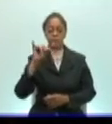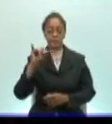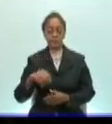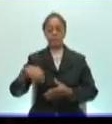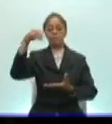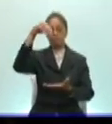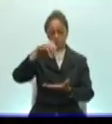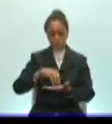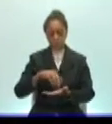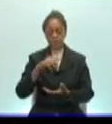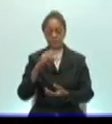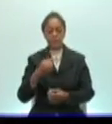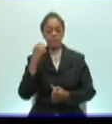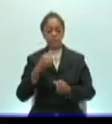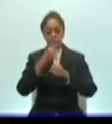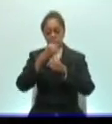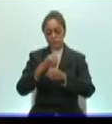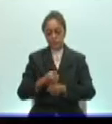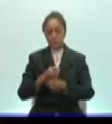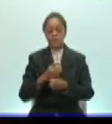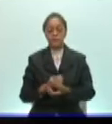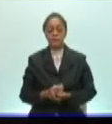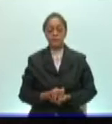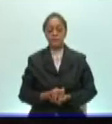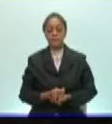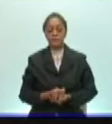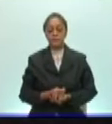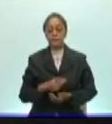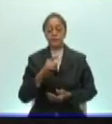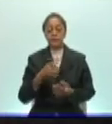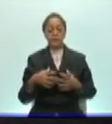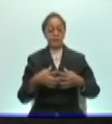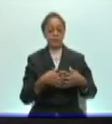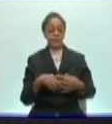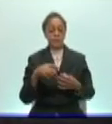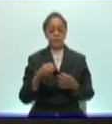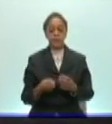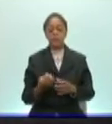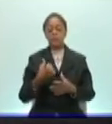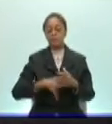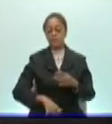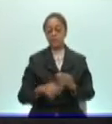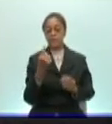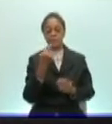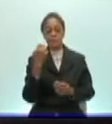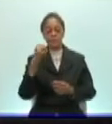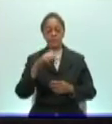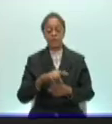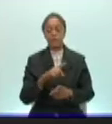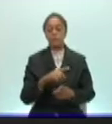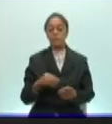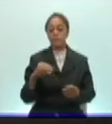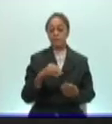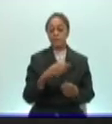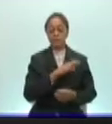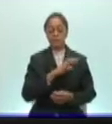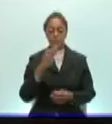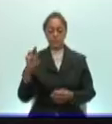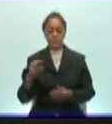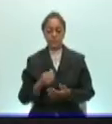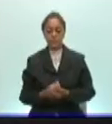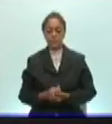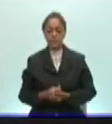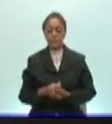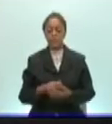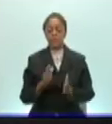a colocar mucho más firme. En Estados Unidos nace la primera campaña contra la incipiente revolución.